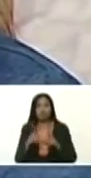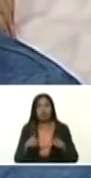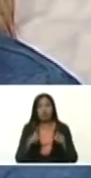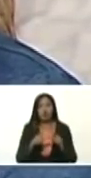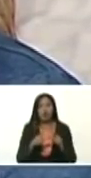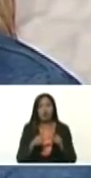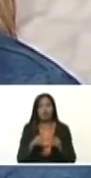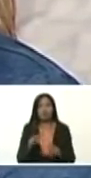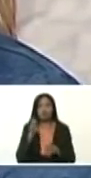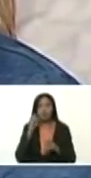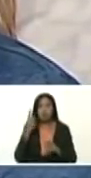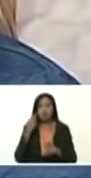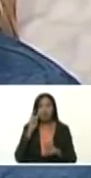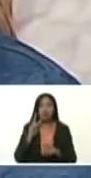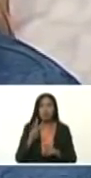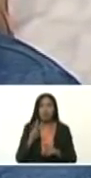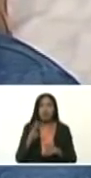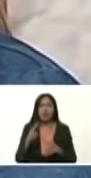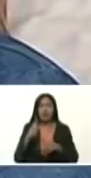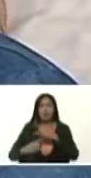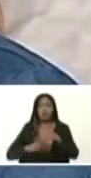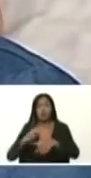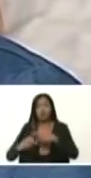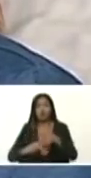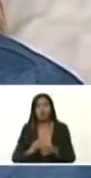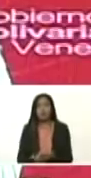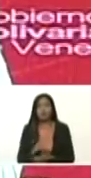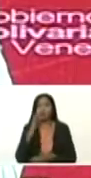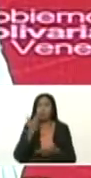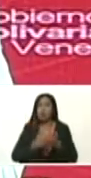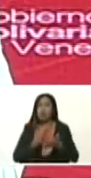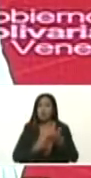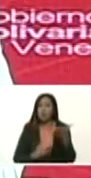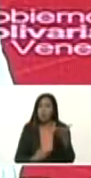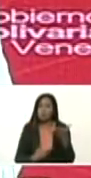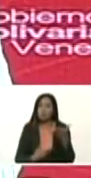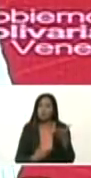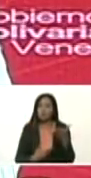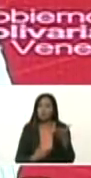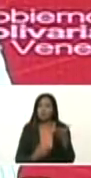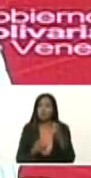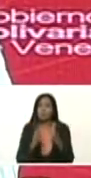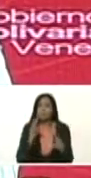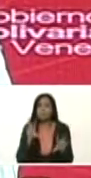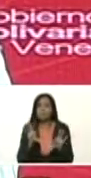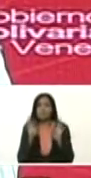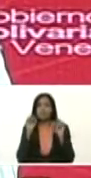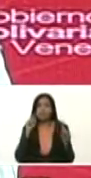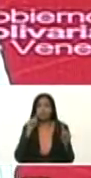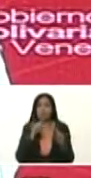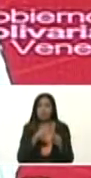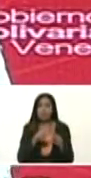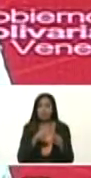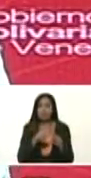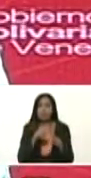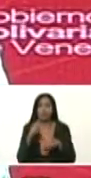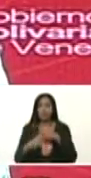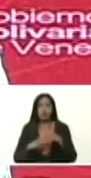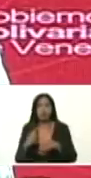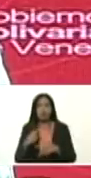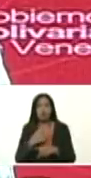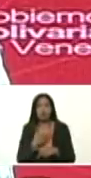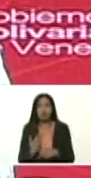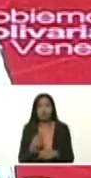el insumo que tienen que ver con la práctica productiva. Fíjese, es una propuesta especializada, eminentemente productiva. Yo quisiera